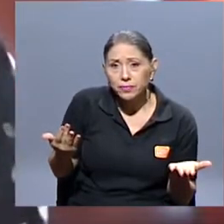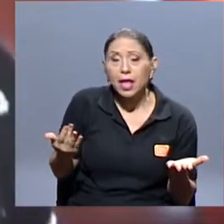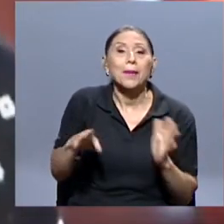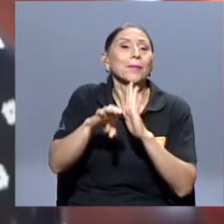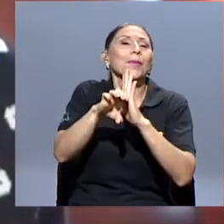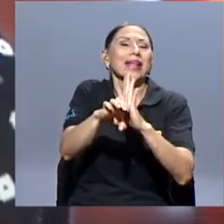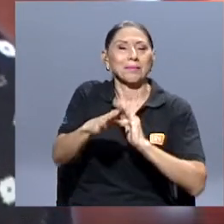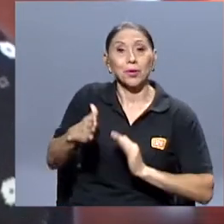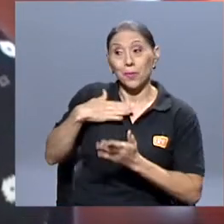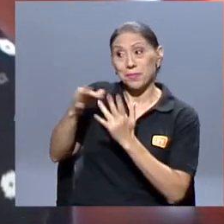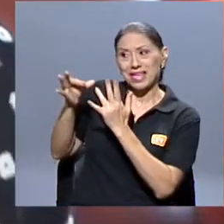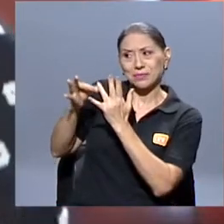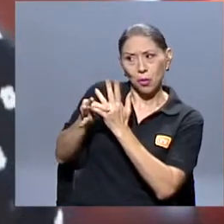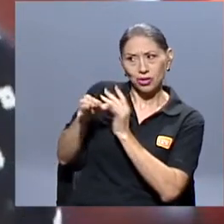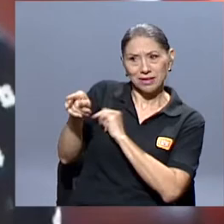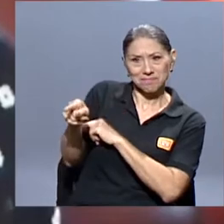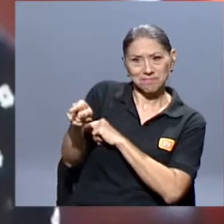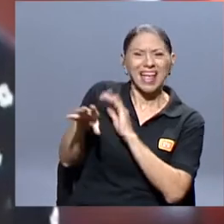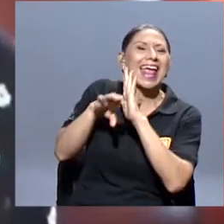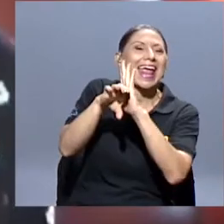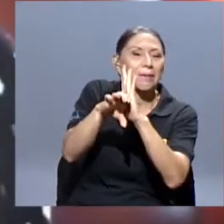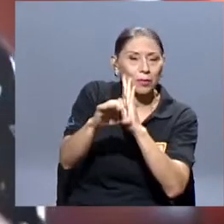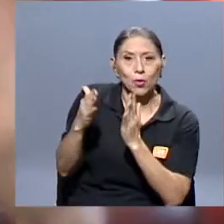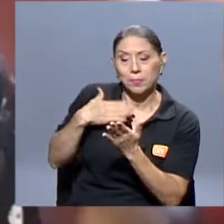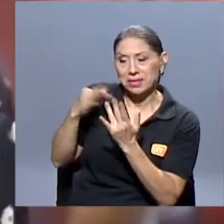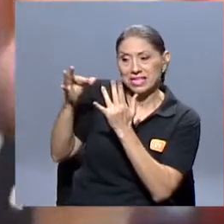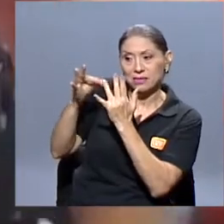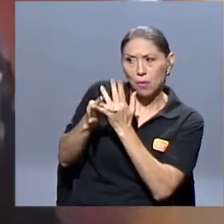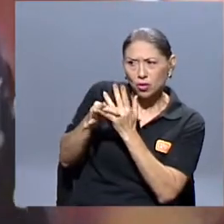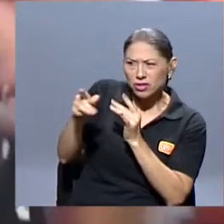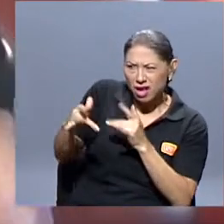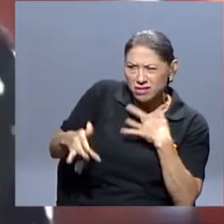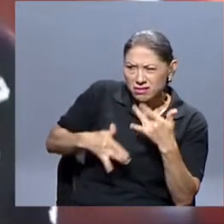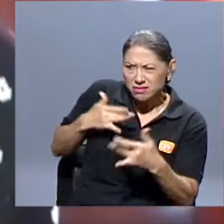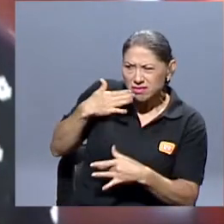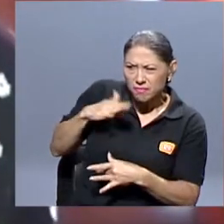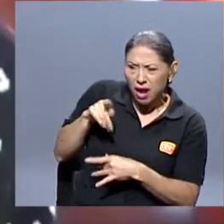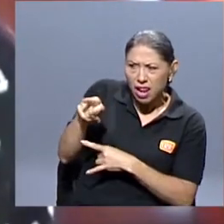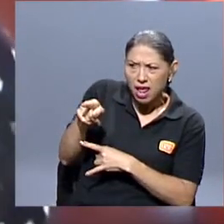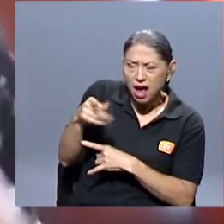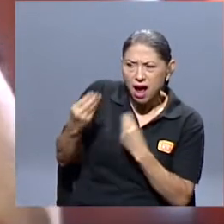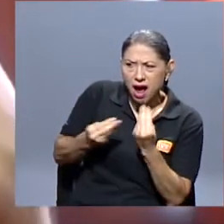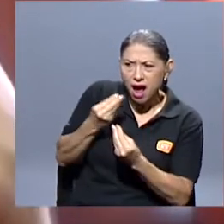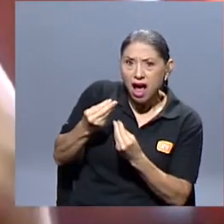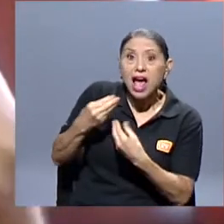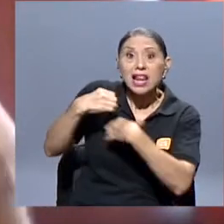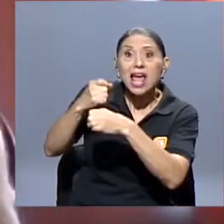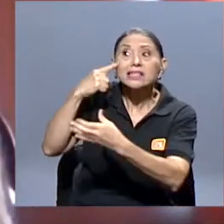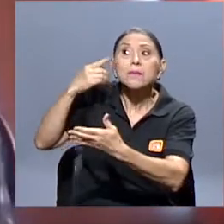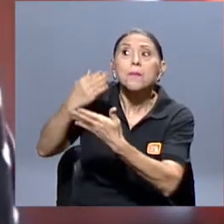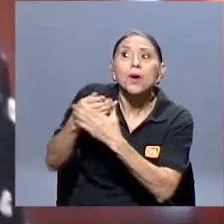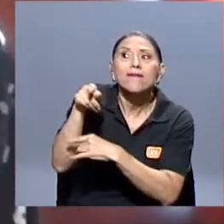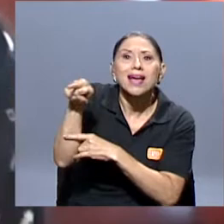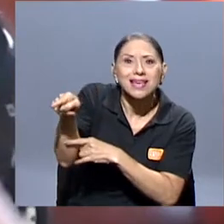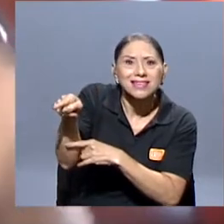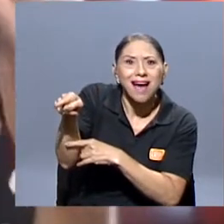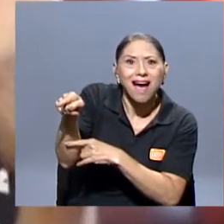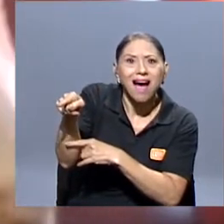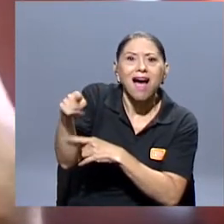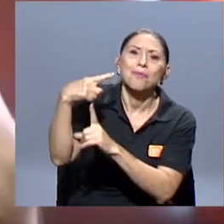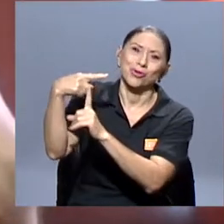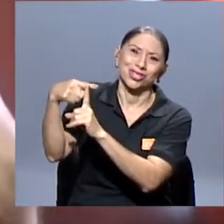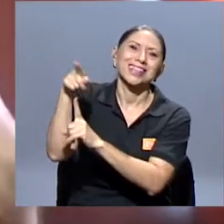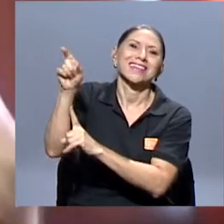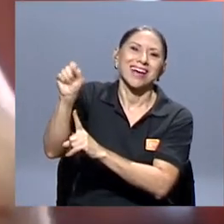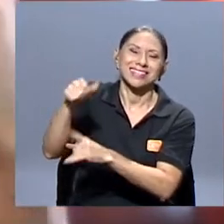mi esposa aparece infectada con síntomas, ¿verdad? Entonces ese test sale positiva. me hacen, yo no tengo síntomas, me hacen